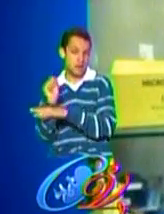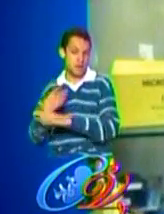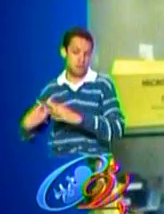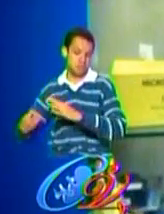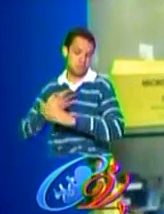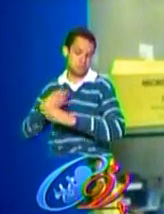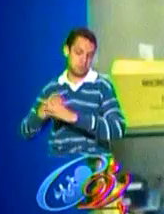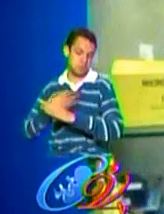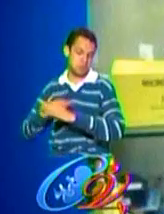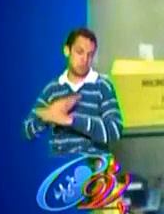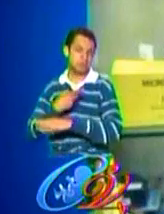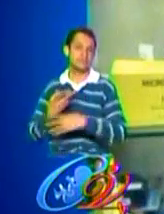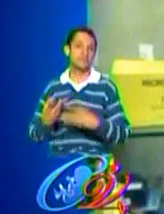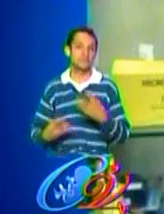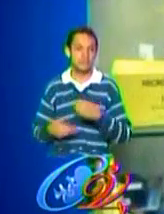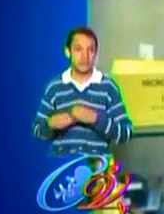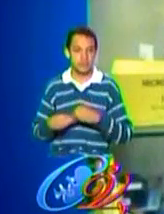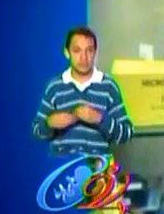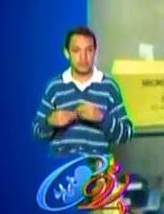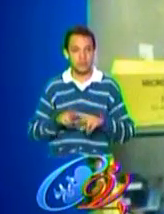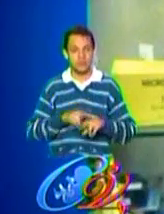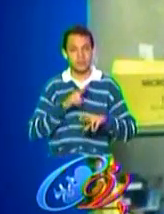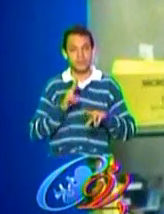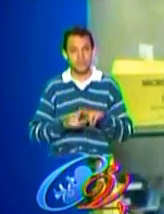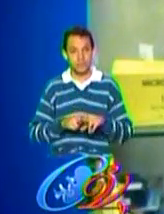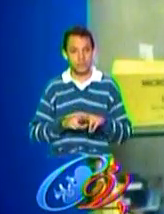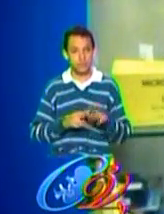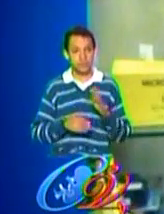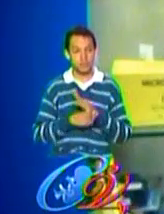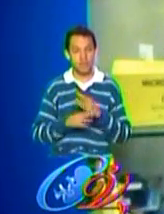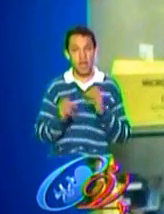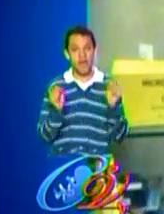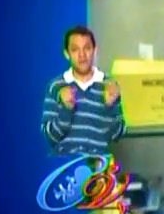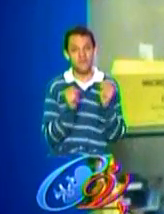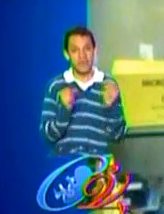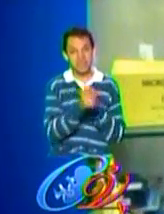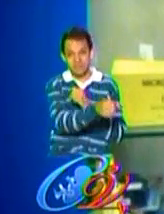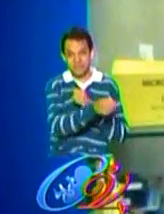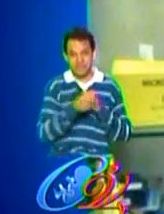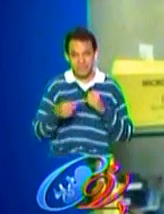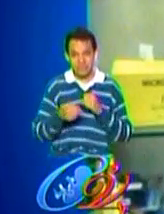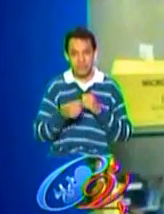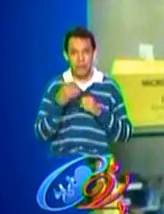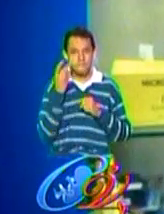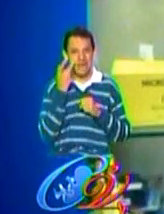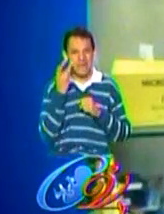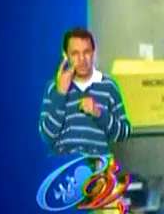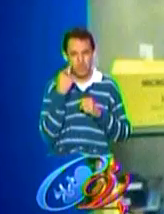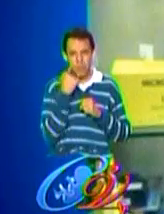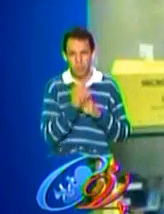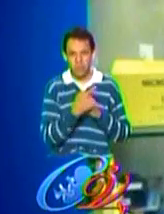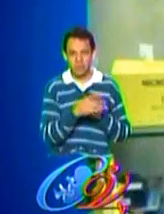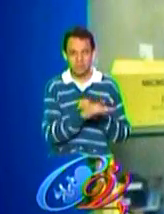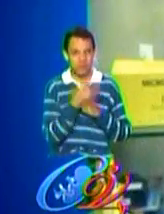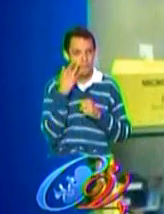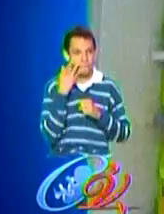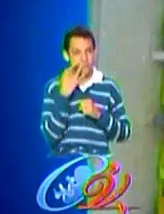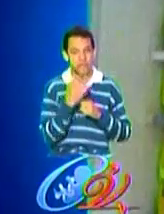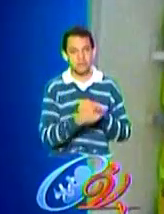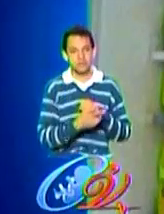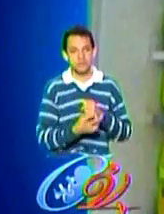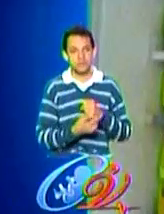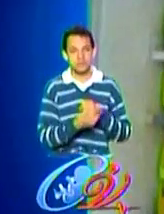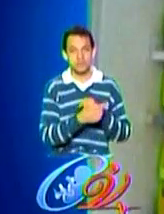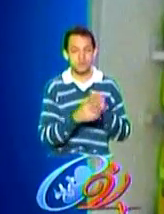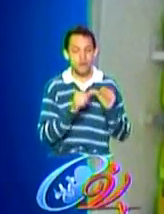altos. Bueno, acá lo que mostraron en la nevera ahorita, que eran unas cosas amarillas, básicamente son cultivos.